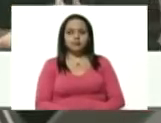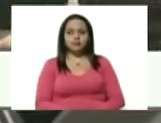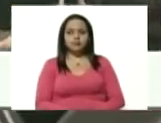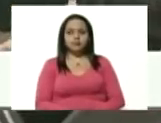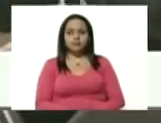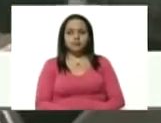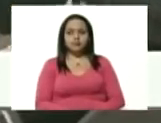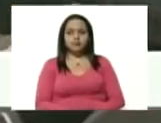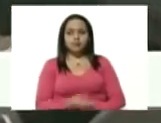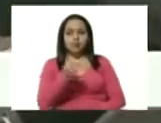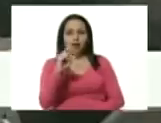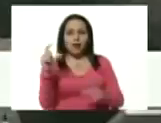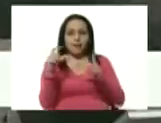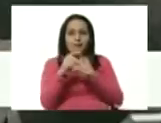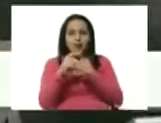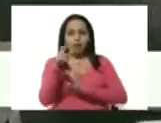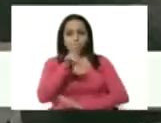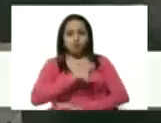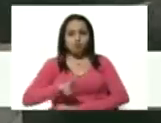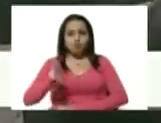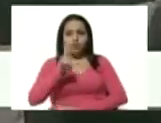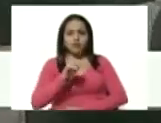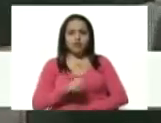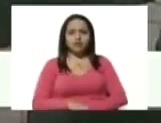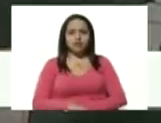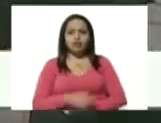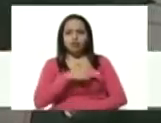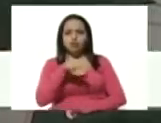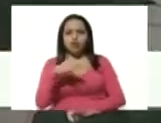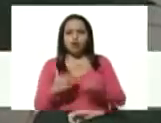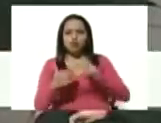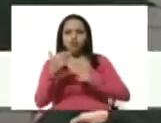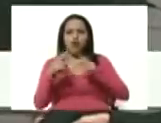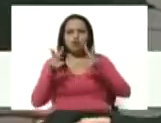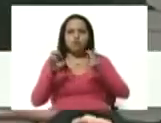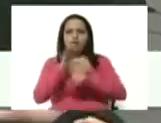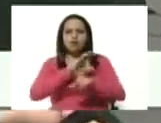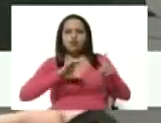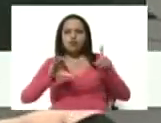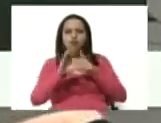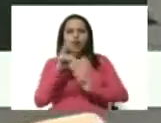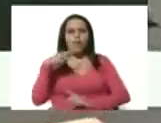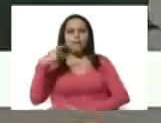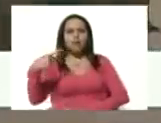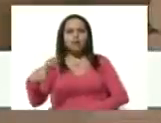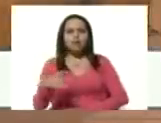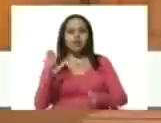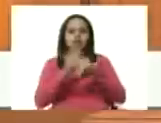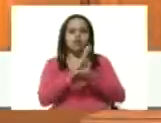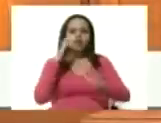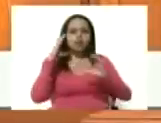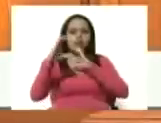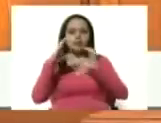Esas serían las palabras que utilizaría José Vicente. Hemos construido una nueva cultura política del hecho comunicacional.